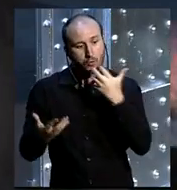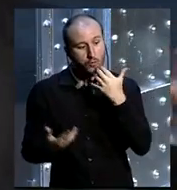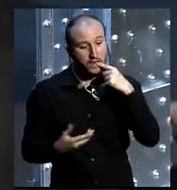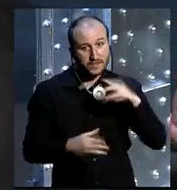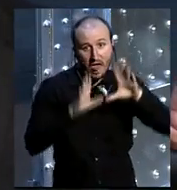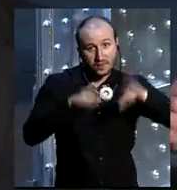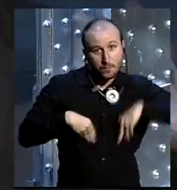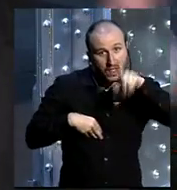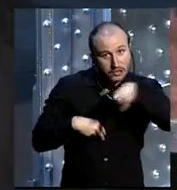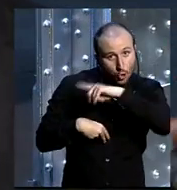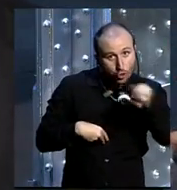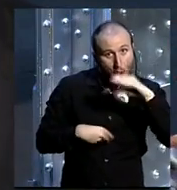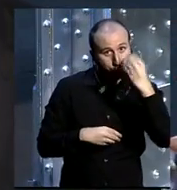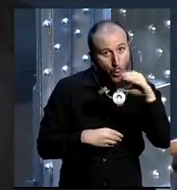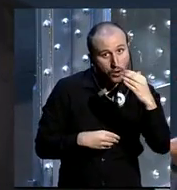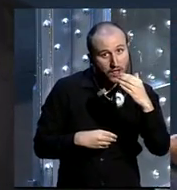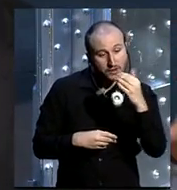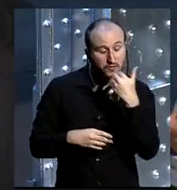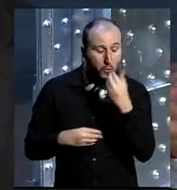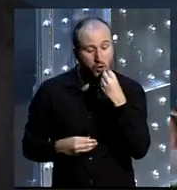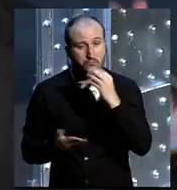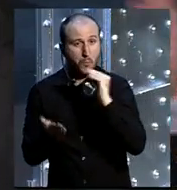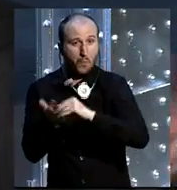cookies. Entonces, muchas veces la reacción es que, bueno,